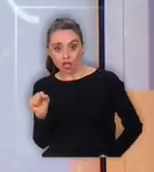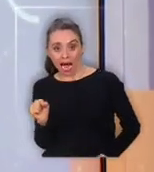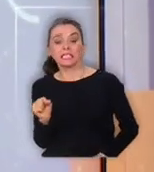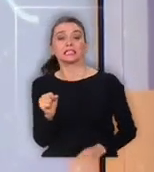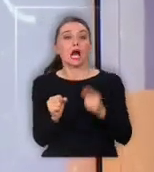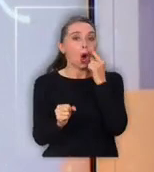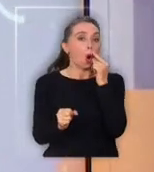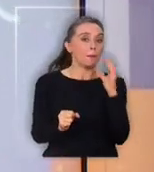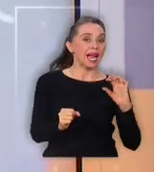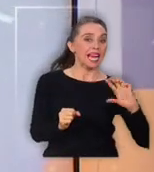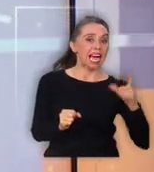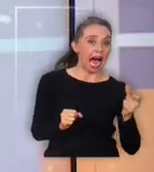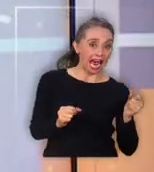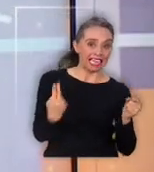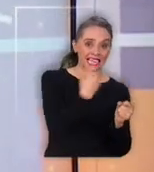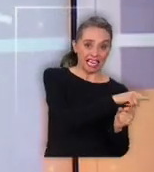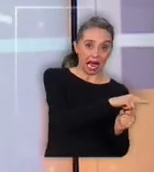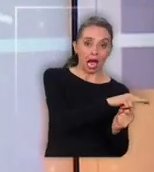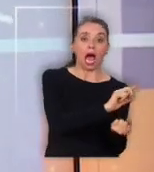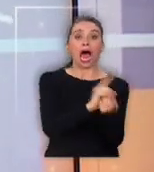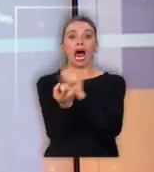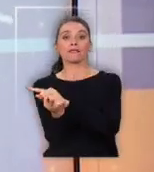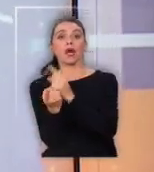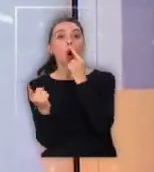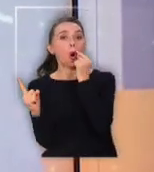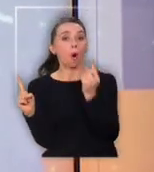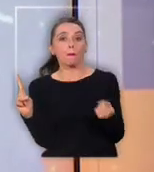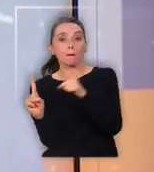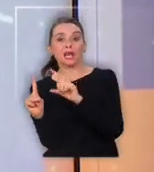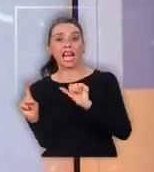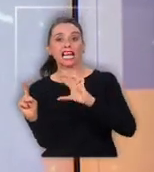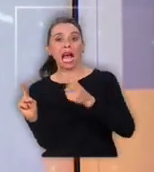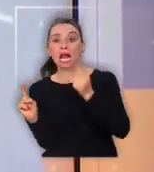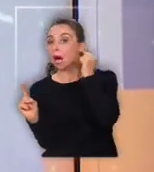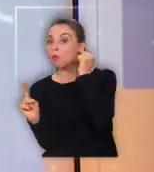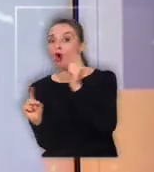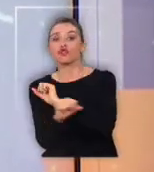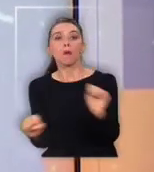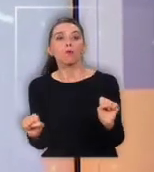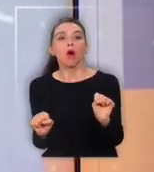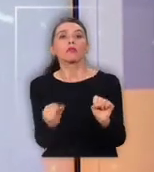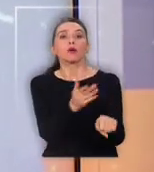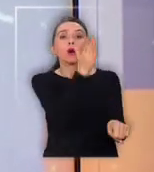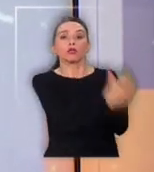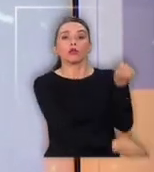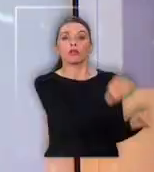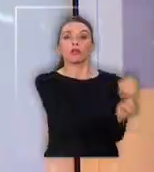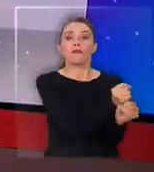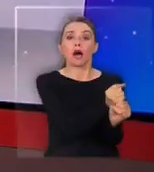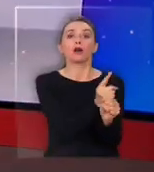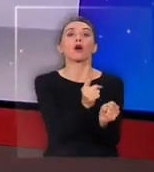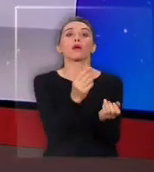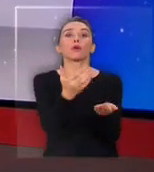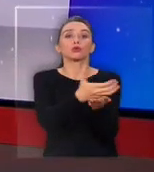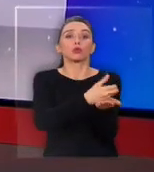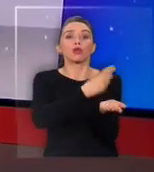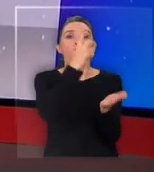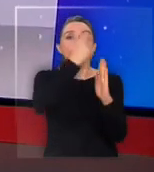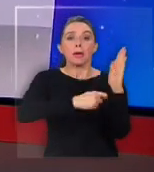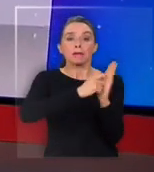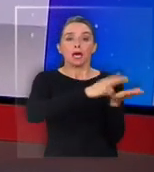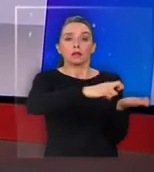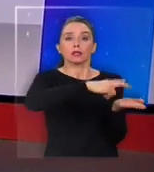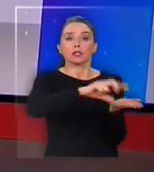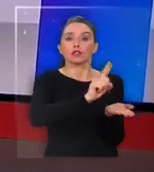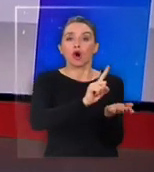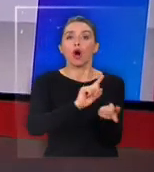ser. Pero un hombre muchas veces no puede ser carga de una mujer. Por ejemplo, cuando el hombre pierde la pega y no tiene descuento, obviamente, mes a mes, es muy difícil que sea carga de una